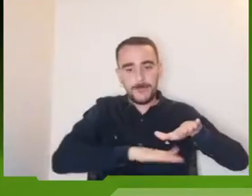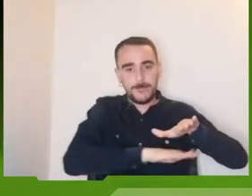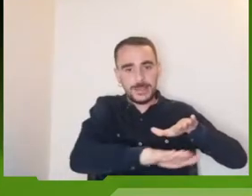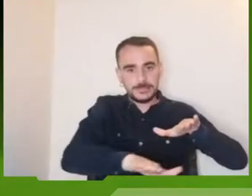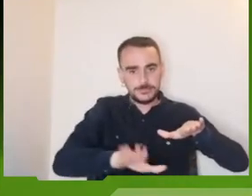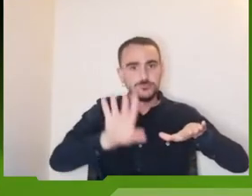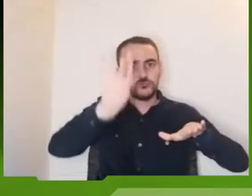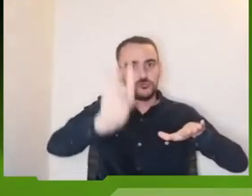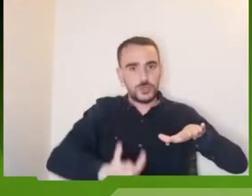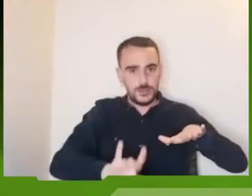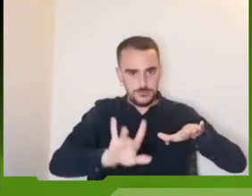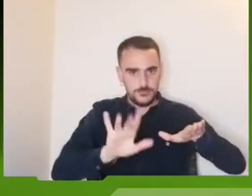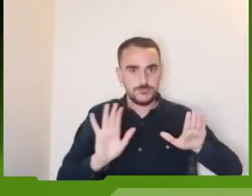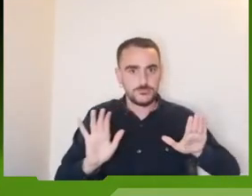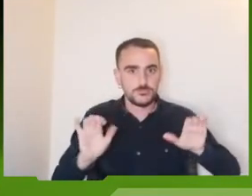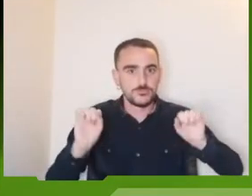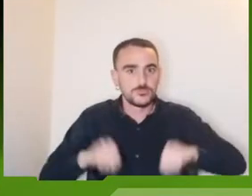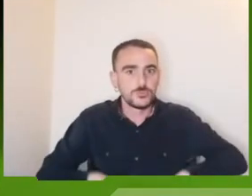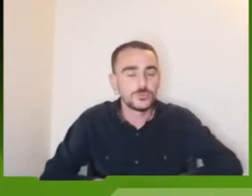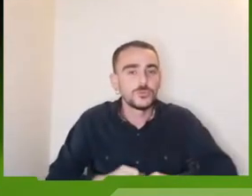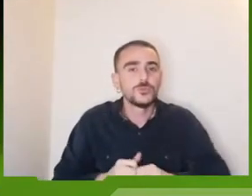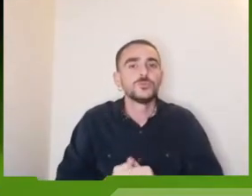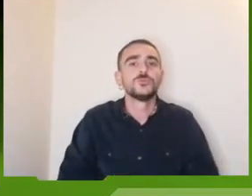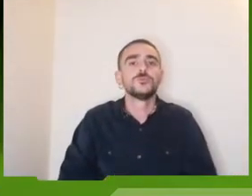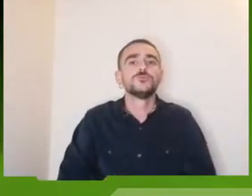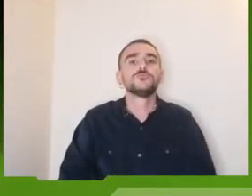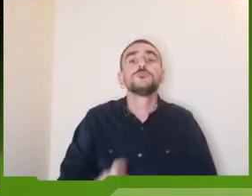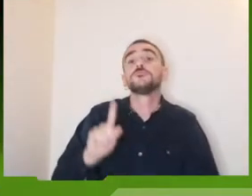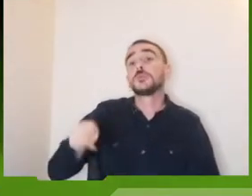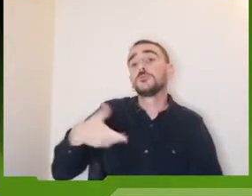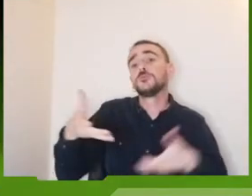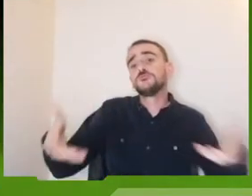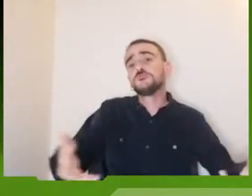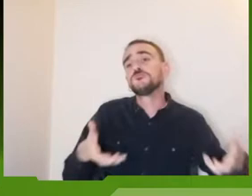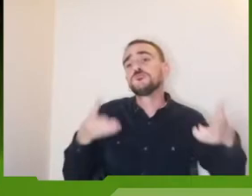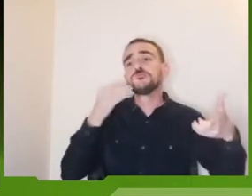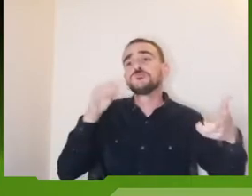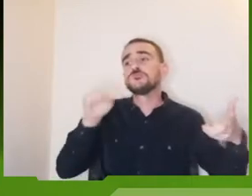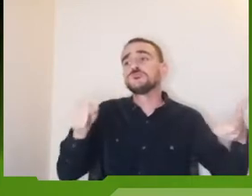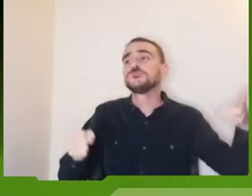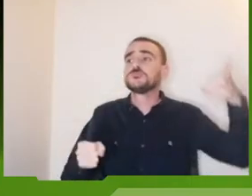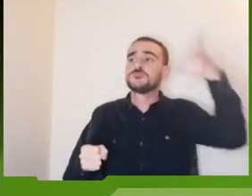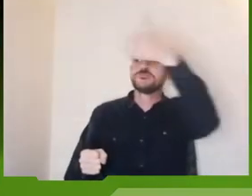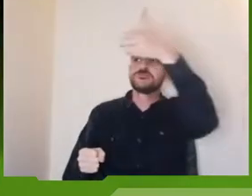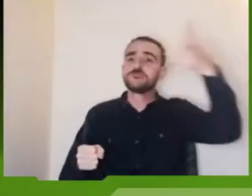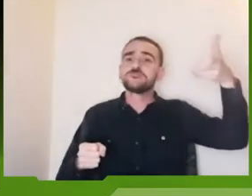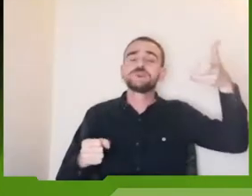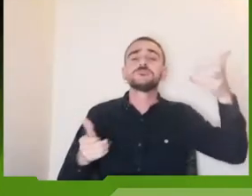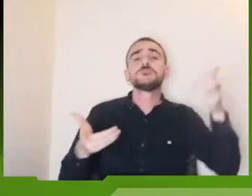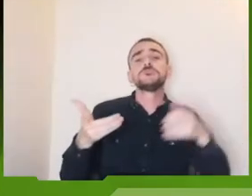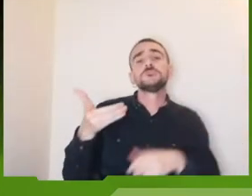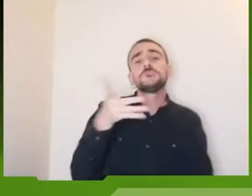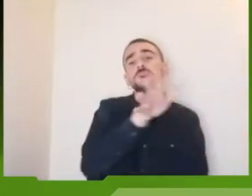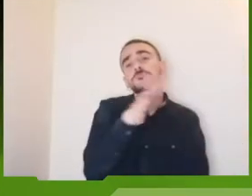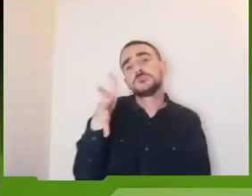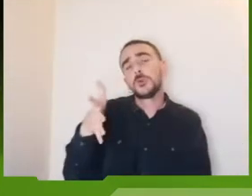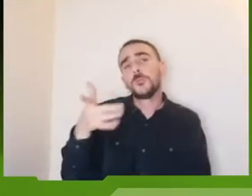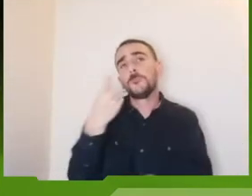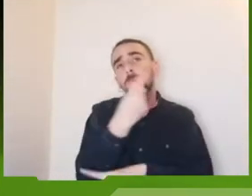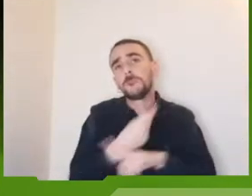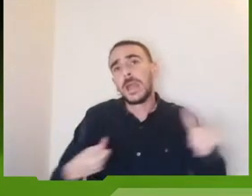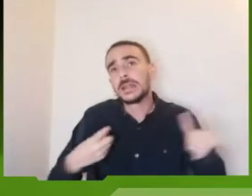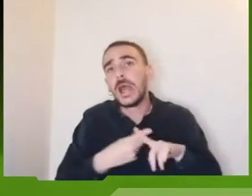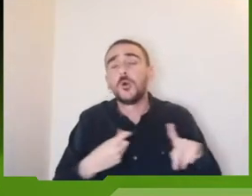Y no sé, el rato que tengáis en verdad de reposo. Yo a veces hago media hora porque no tengo más y es